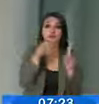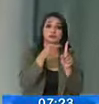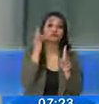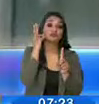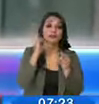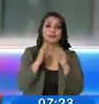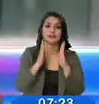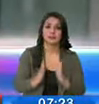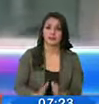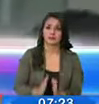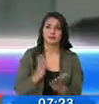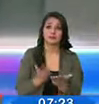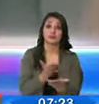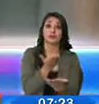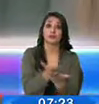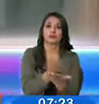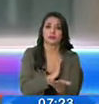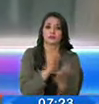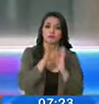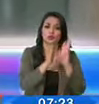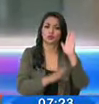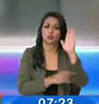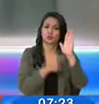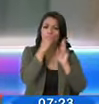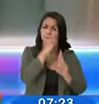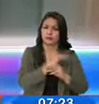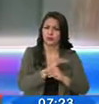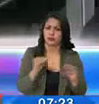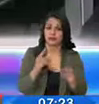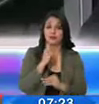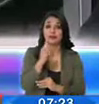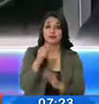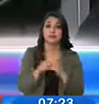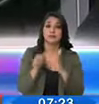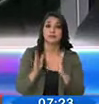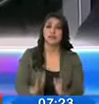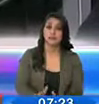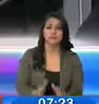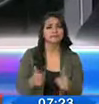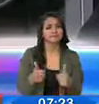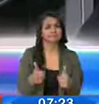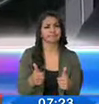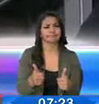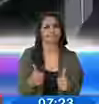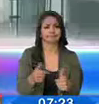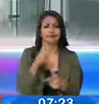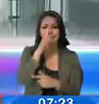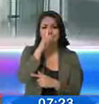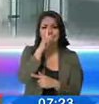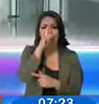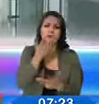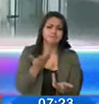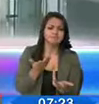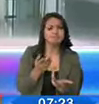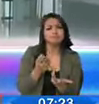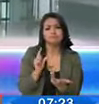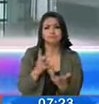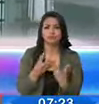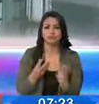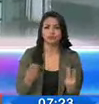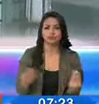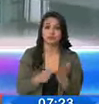que impulsa una de las demandas de inconstitucionalidad, afirma que la posición del ministro da buenas expectativas a los empleados. El ministro ha